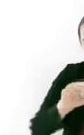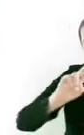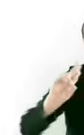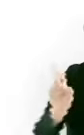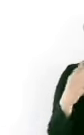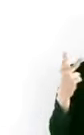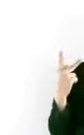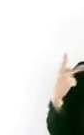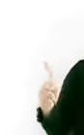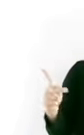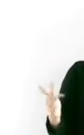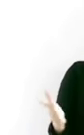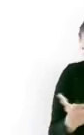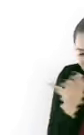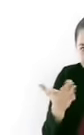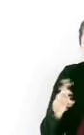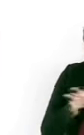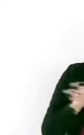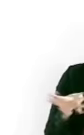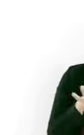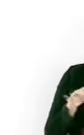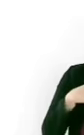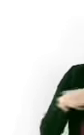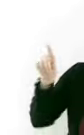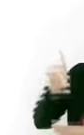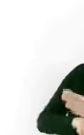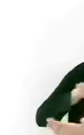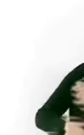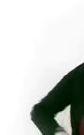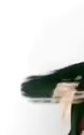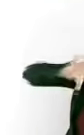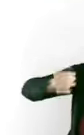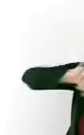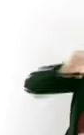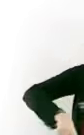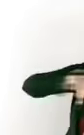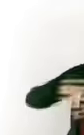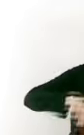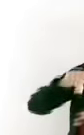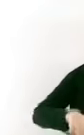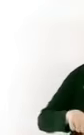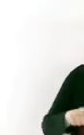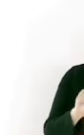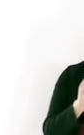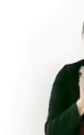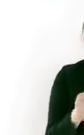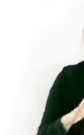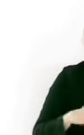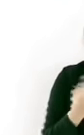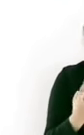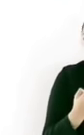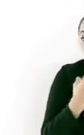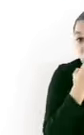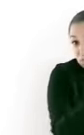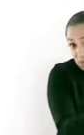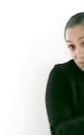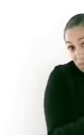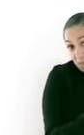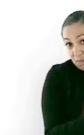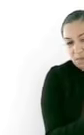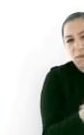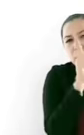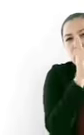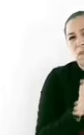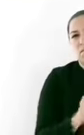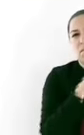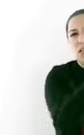públicas, se les rechazaba con el pretexto, con la mentira de que no pasaban el examen de